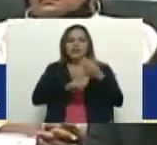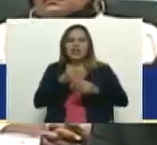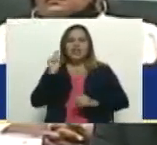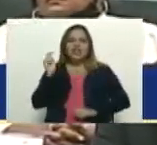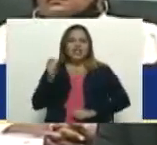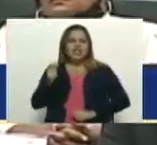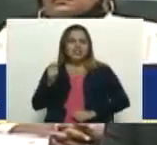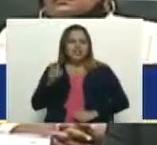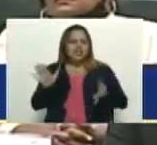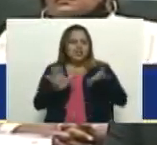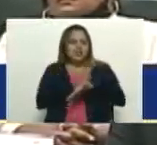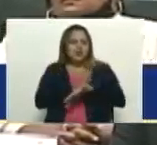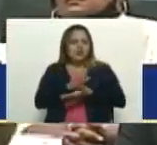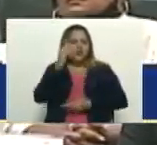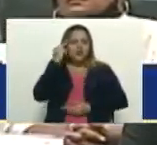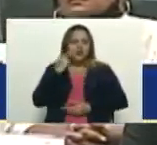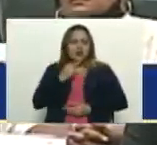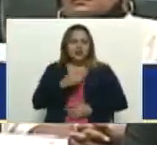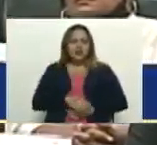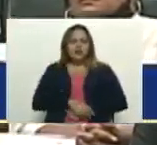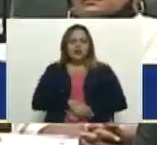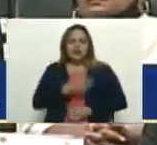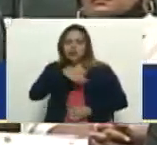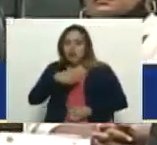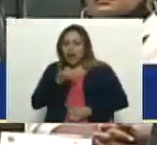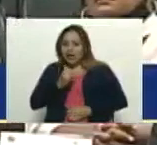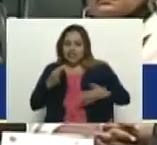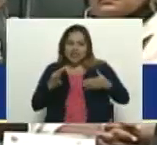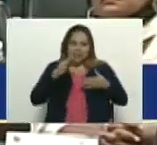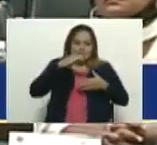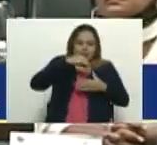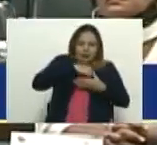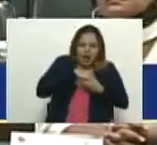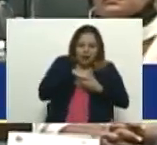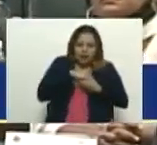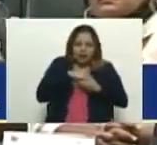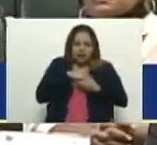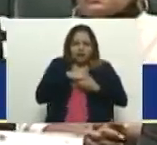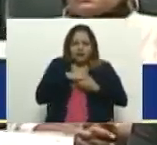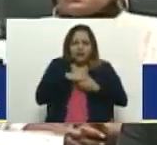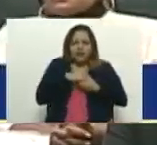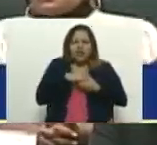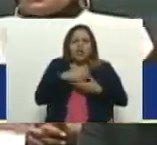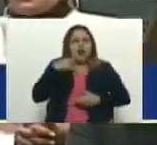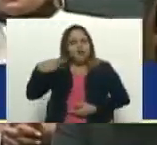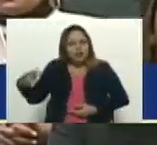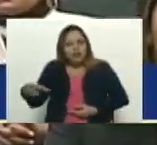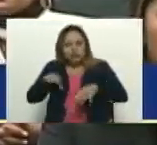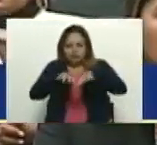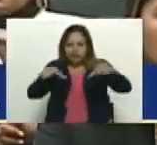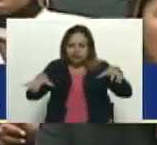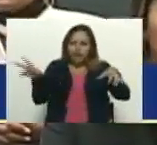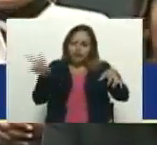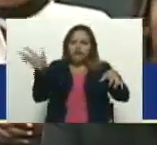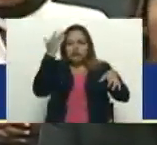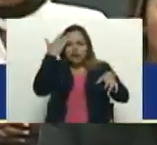Bolívar. Y entonces uno tiene sembrado en un lado de la política polarizada